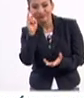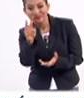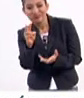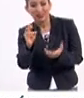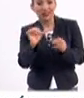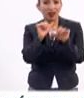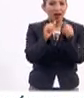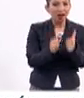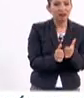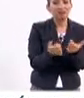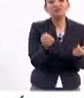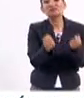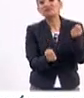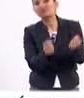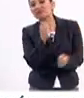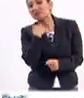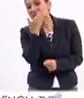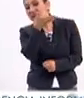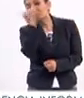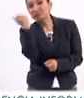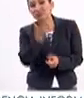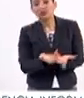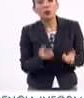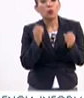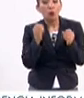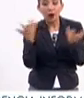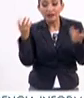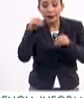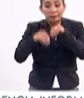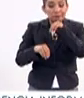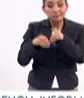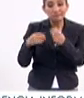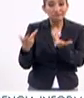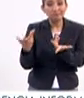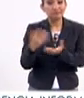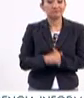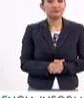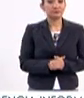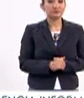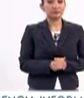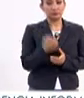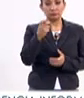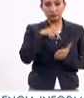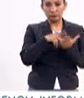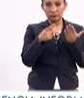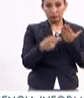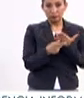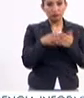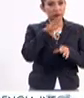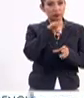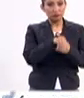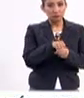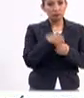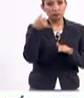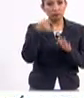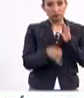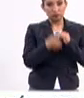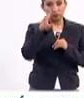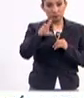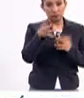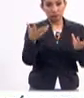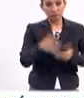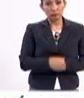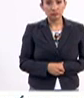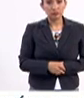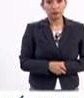de explorar un trabajo creativo o de tener un acercamiento a las artes. Es un proyecto integral y muy profundo el que